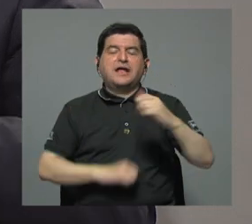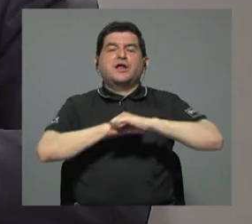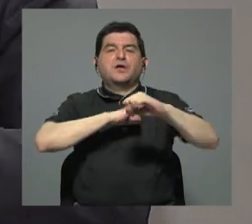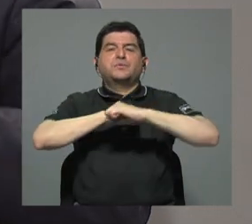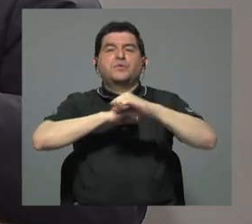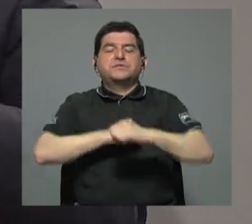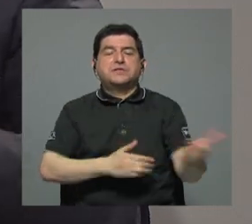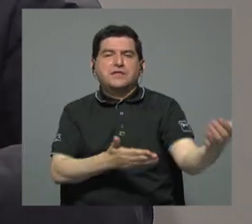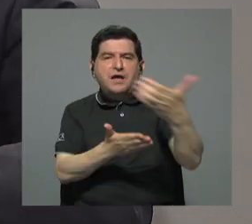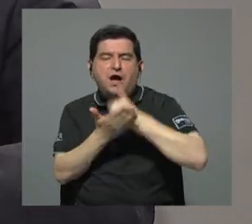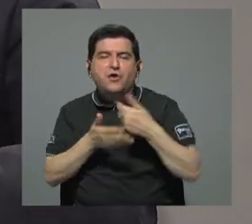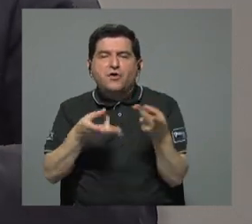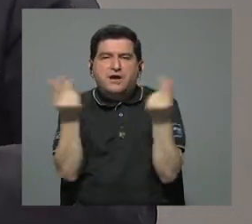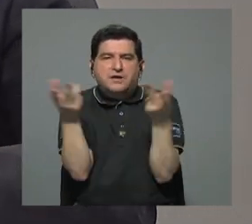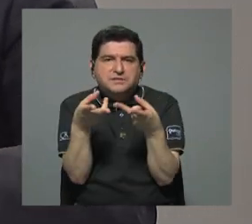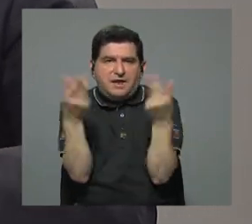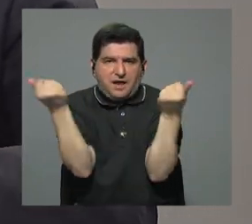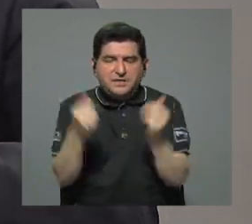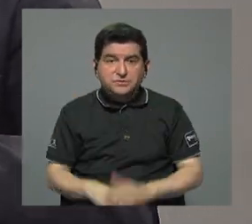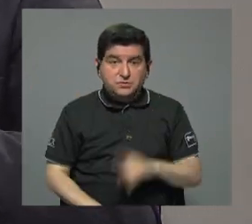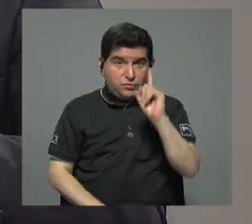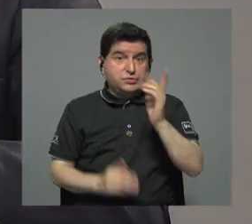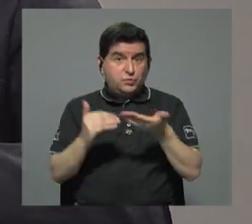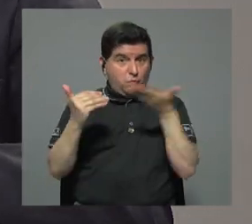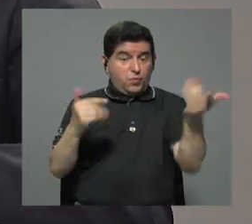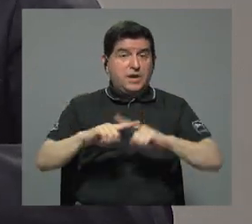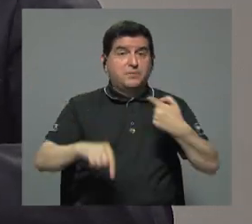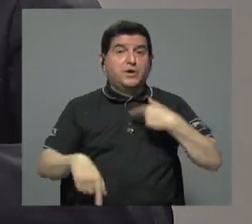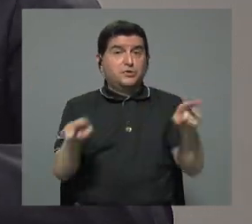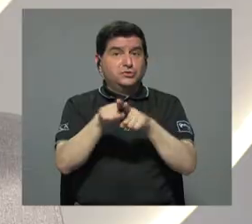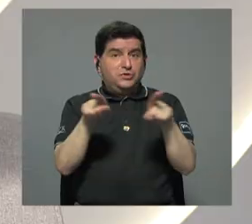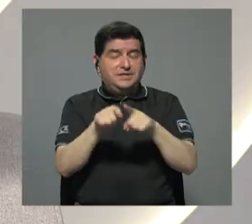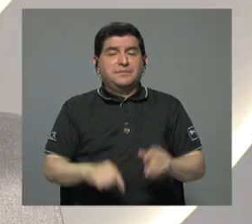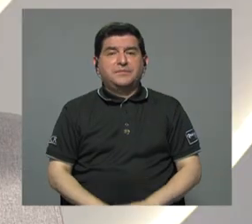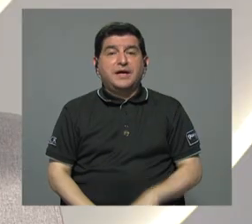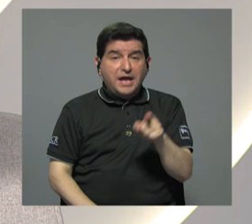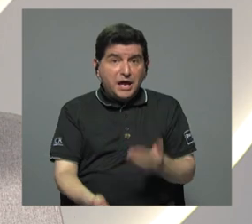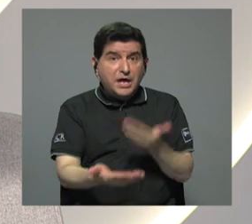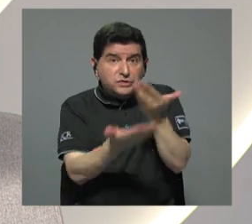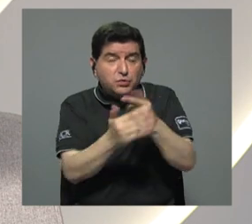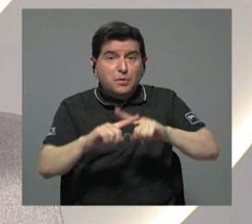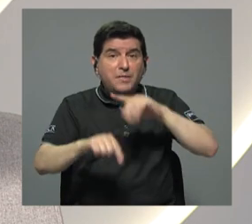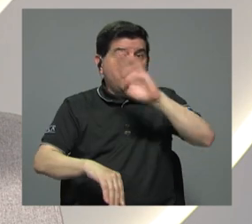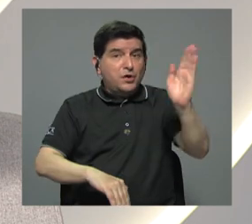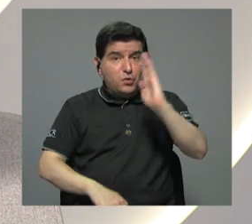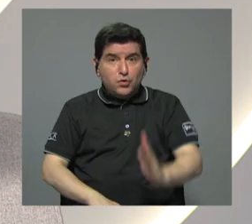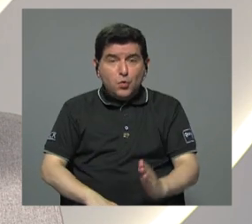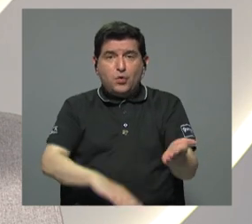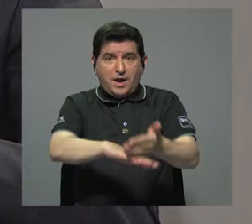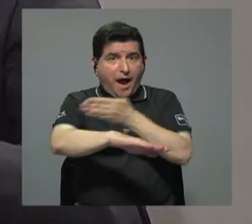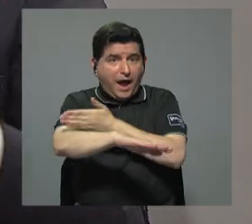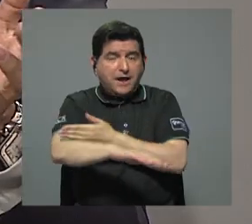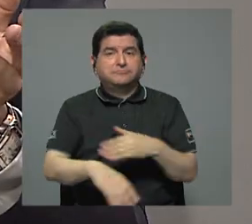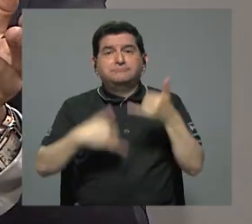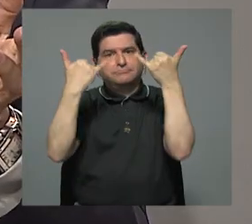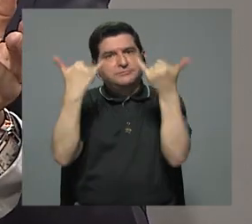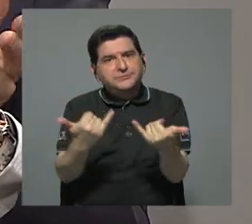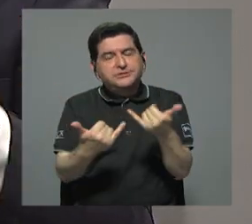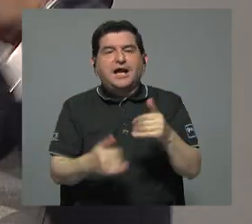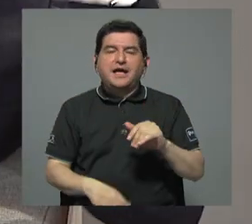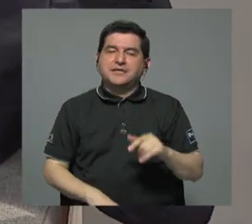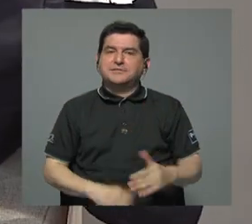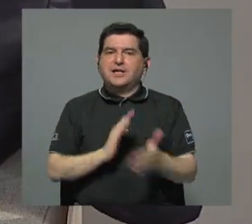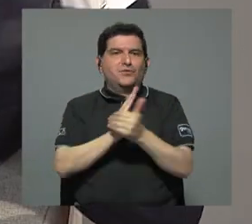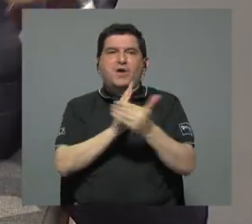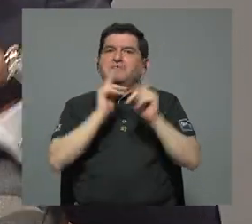ahorrándose ese gasto eso es una cosa pero yo quisiera también quien financia el propuesto pero nunca prosperado bueno por eso pero eso ya eso ya es por la incapacidad